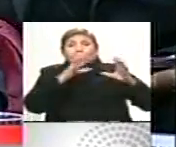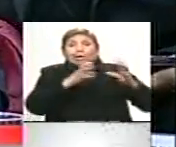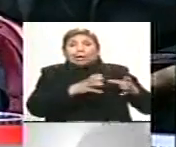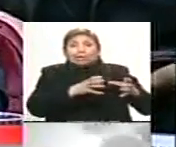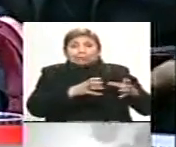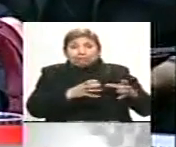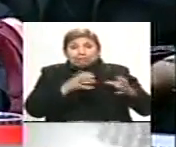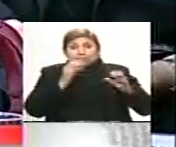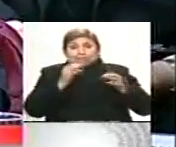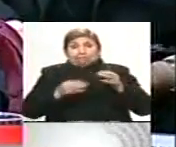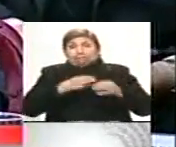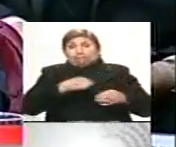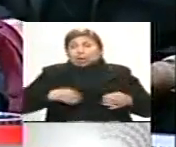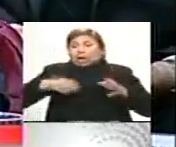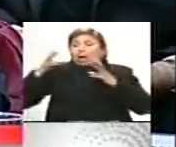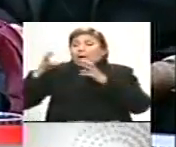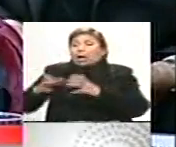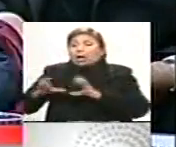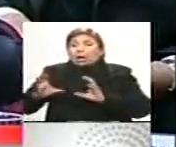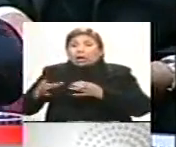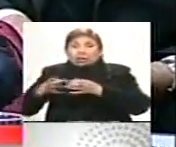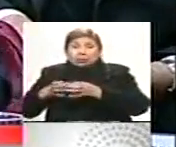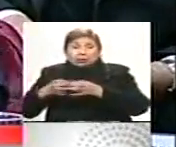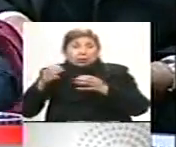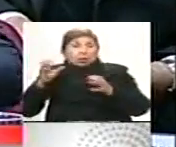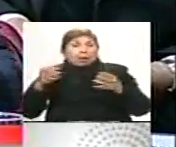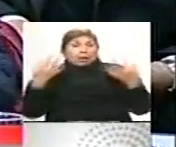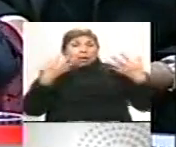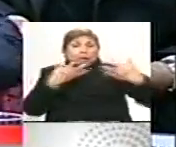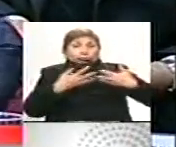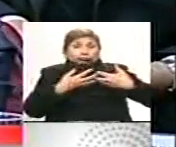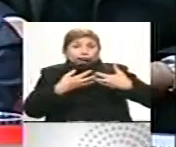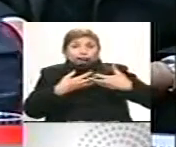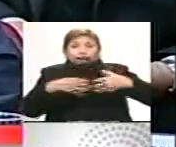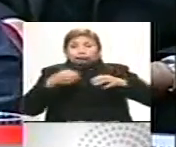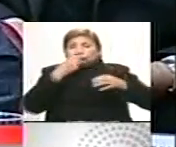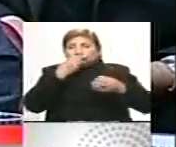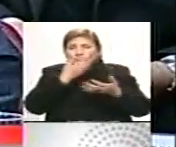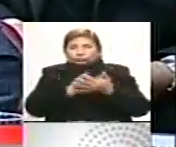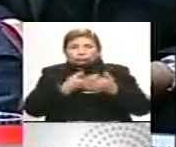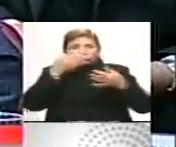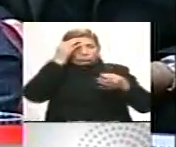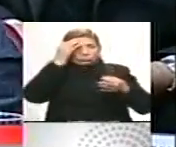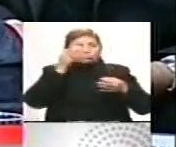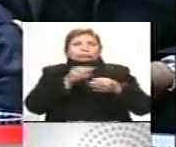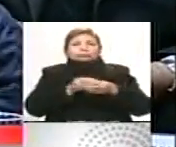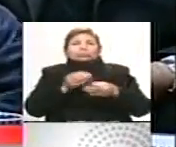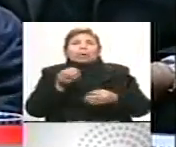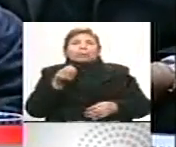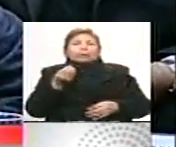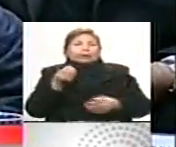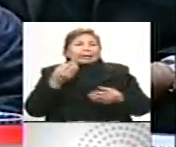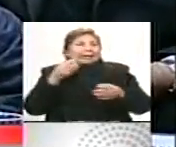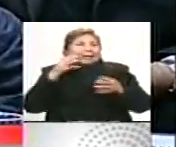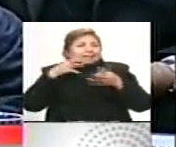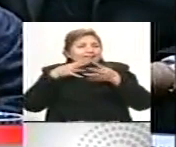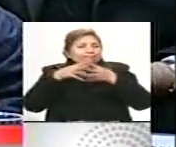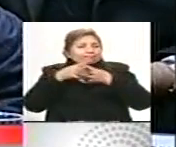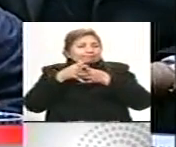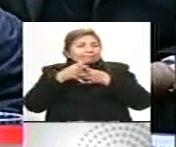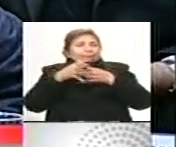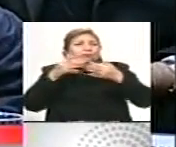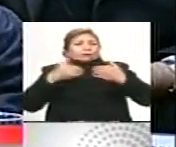contribuye a la relación que debe tener el Congreso con el Ejecutivo, si ambos actúan de buena fe. Porque el primer filtro lo tiene